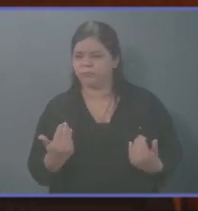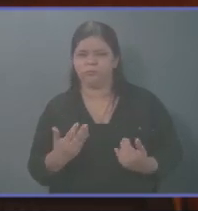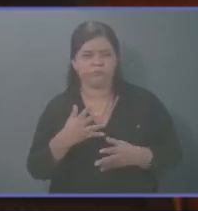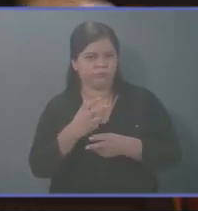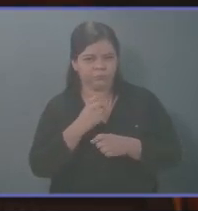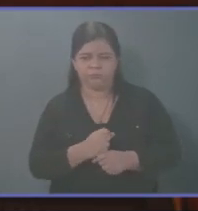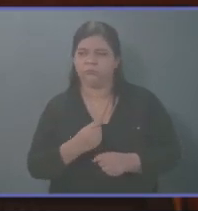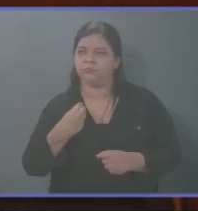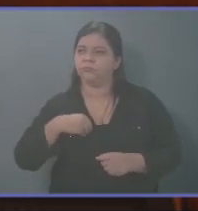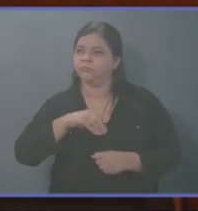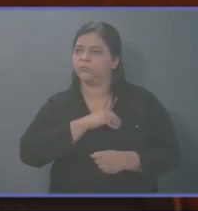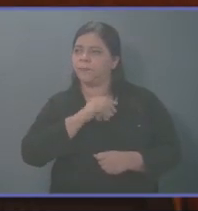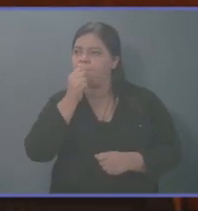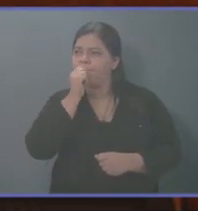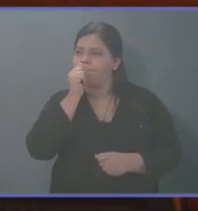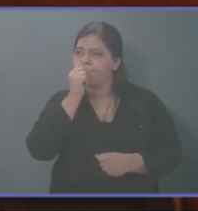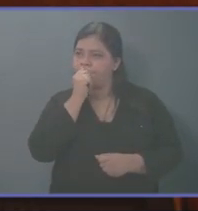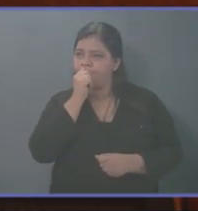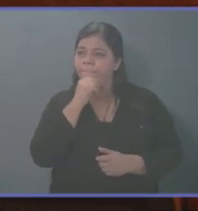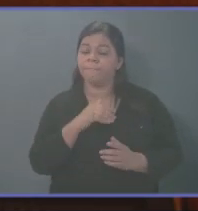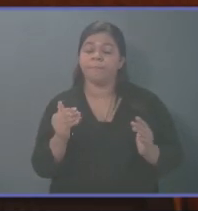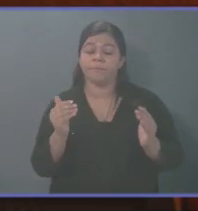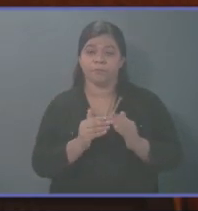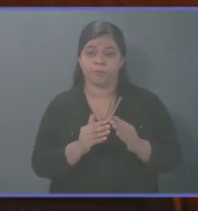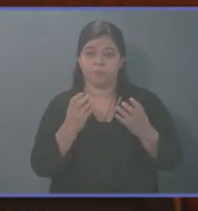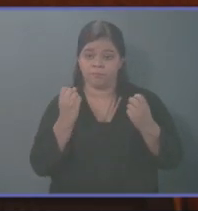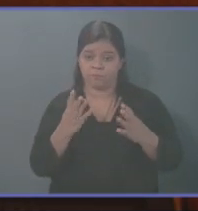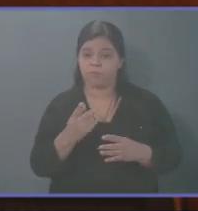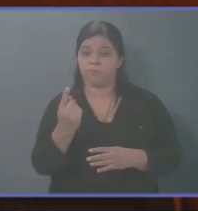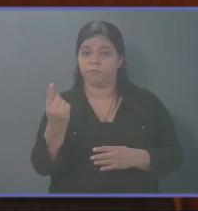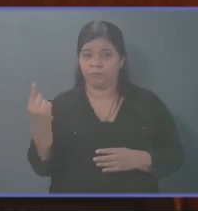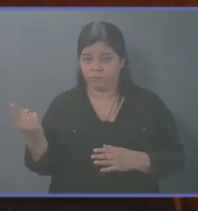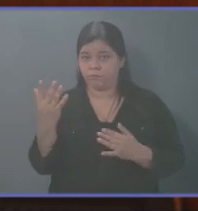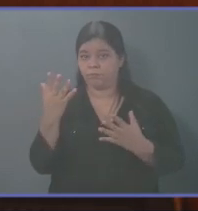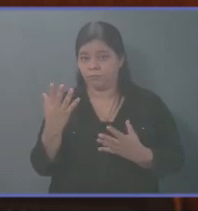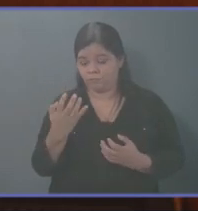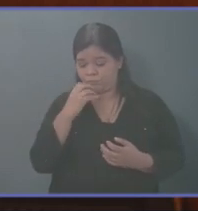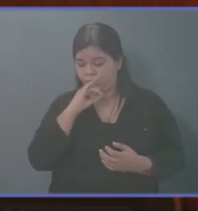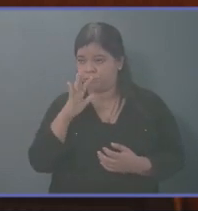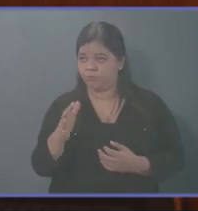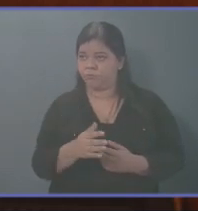seguro médico privado, como muchos lo están queriendo hacer ver.